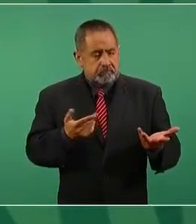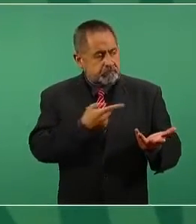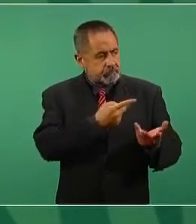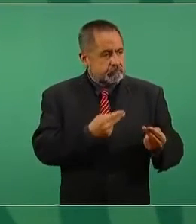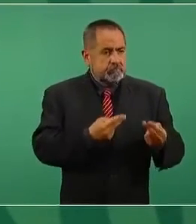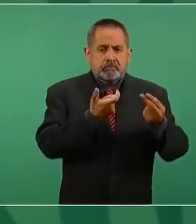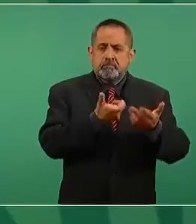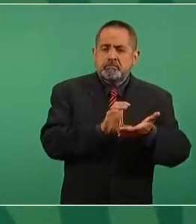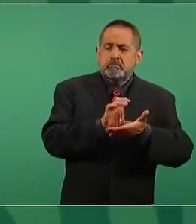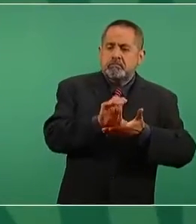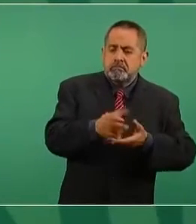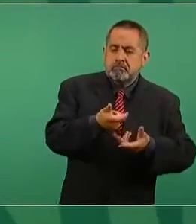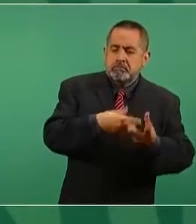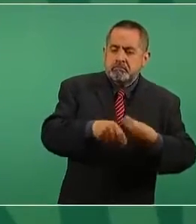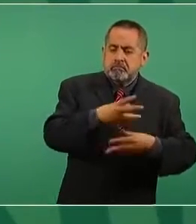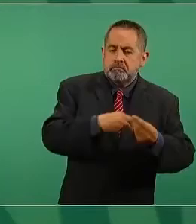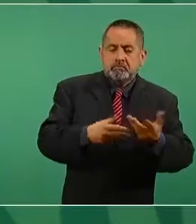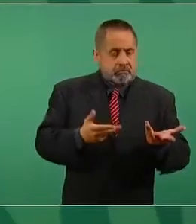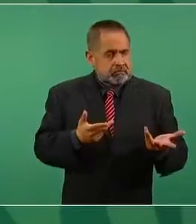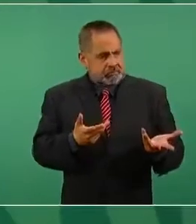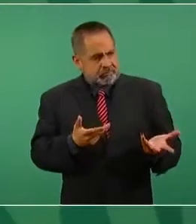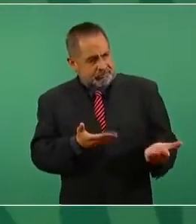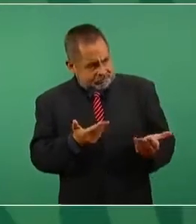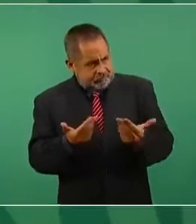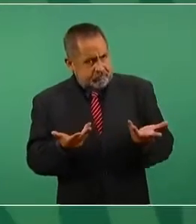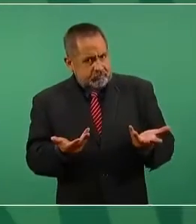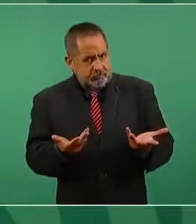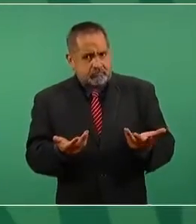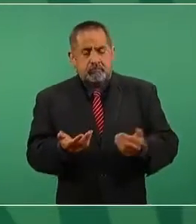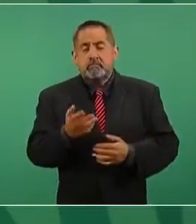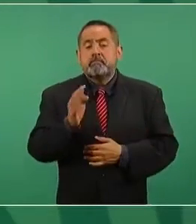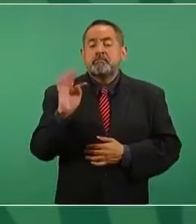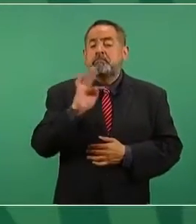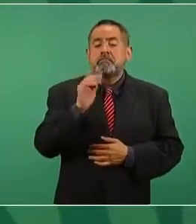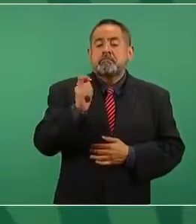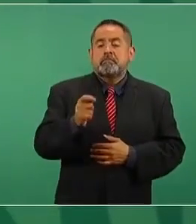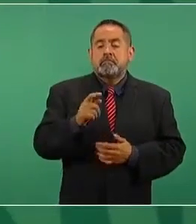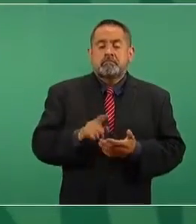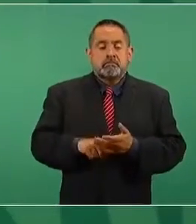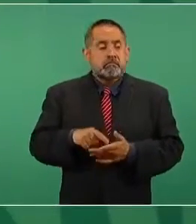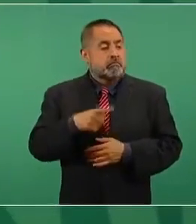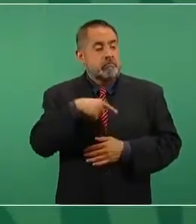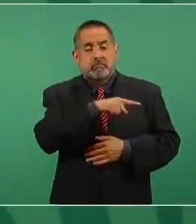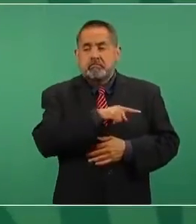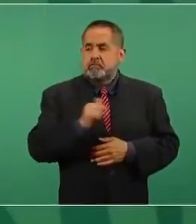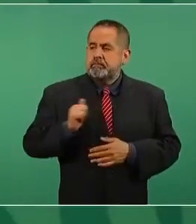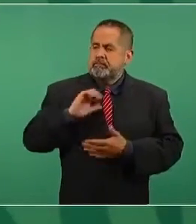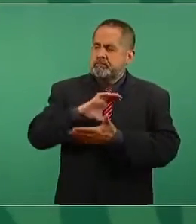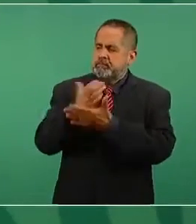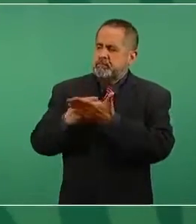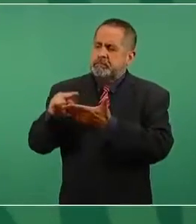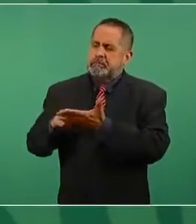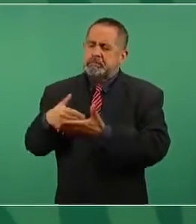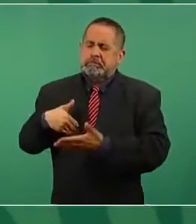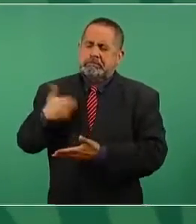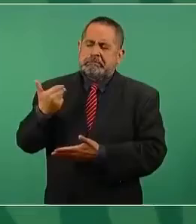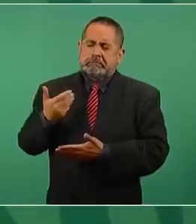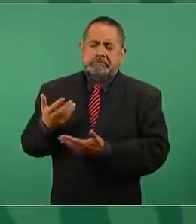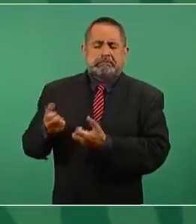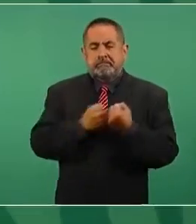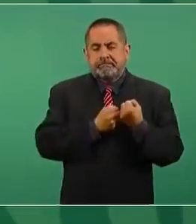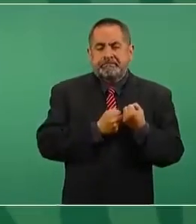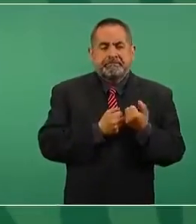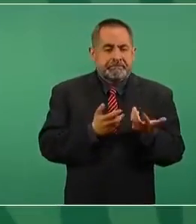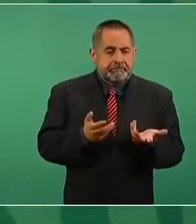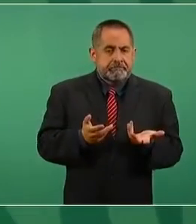invirtiendo, porque lo que hicieron fue que obtuvieron los contratos